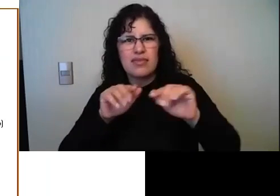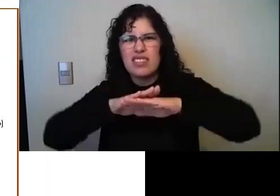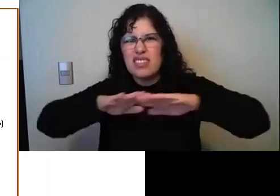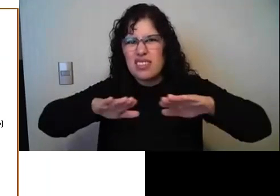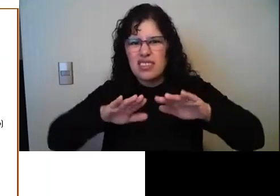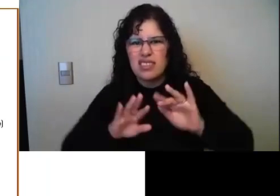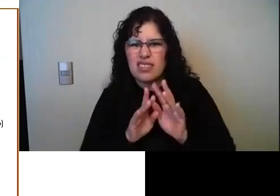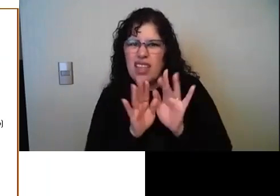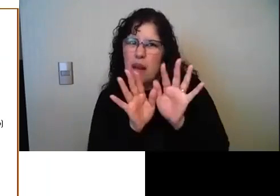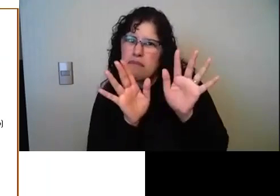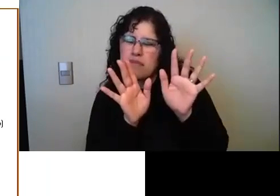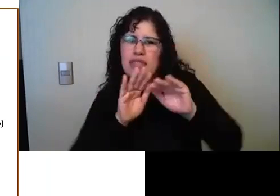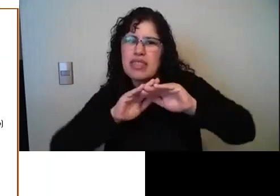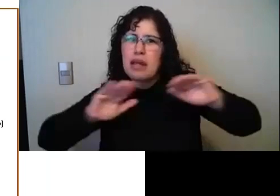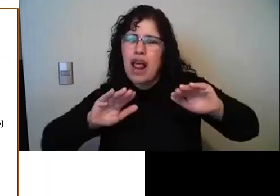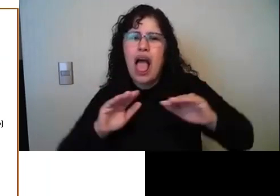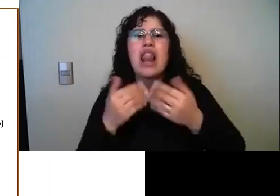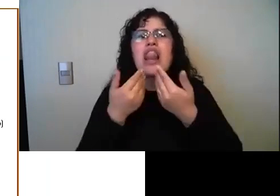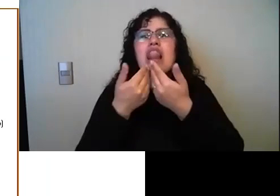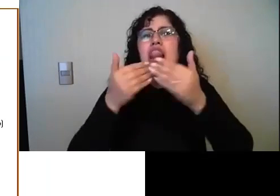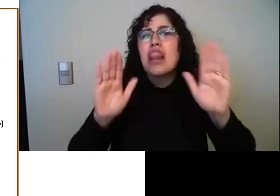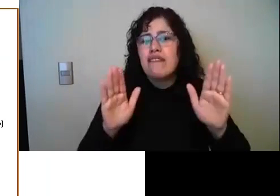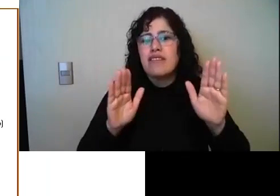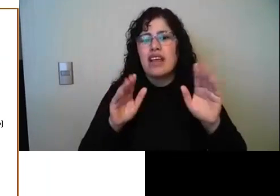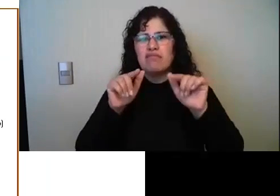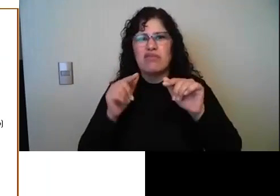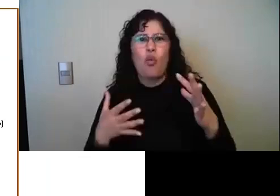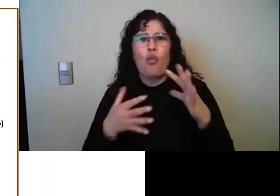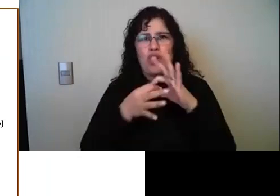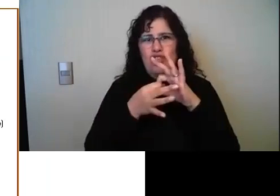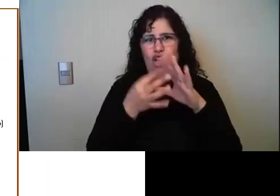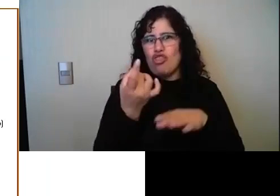libres asociadas al dolor.